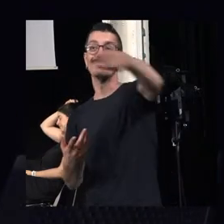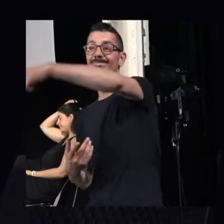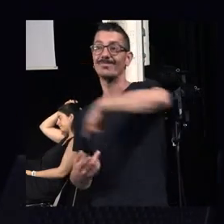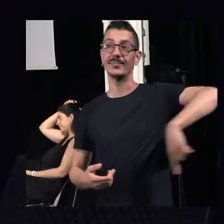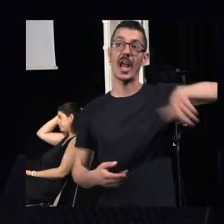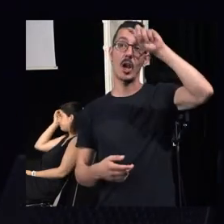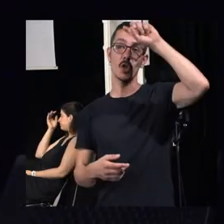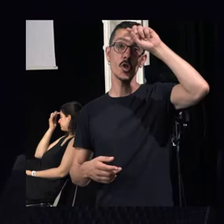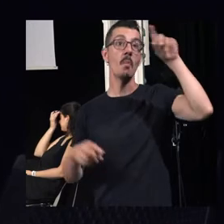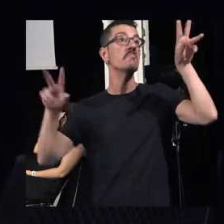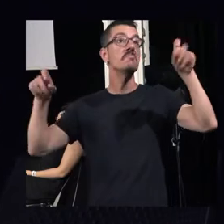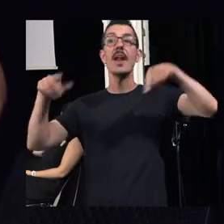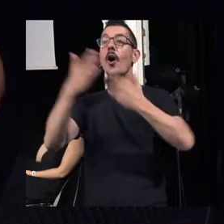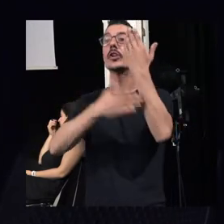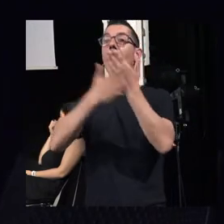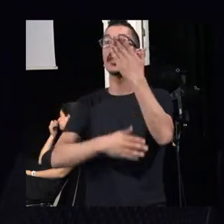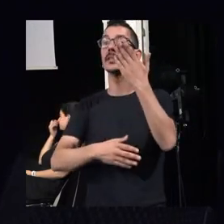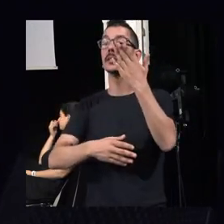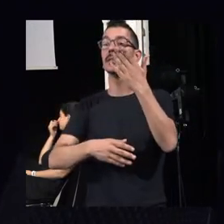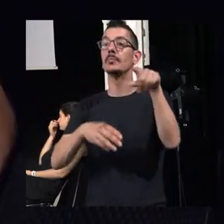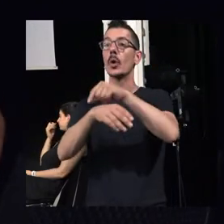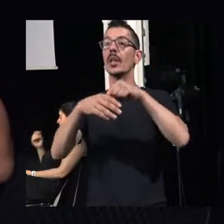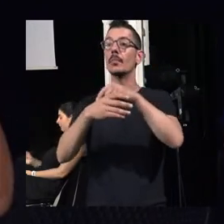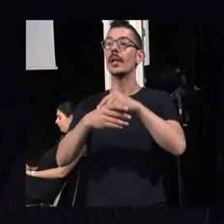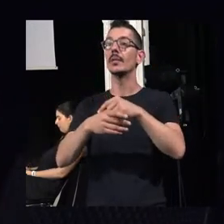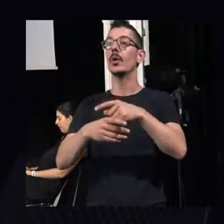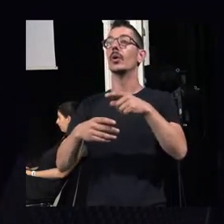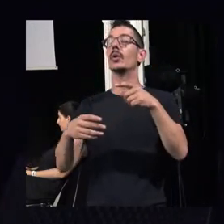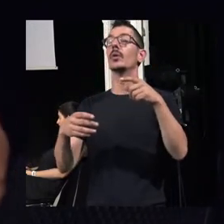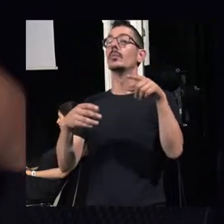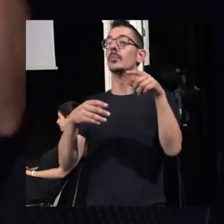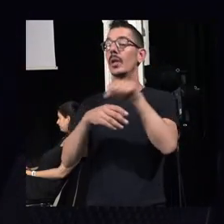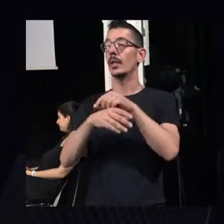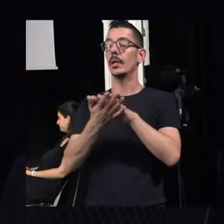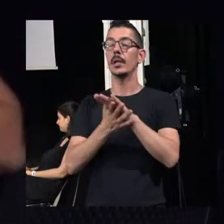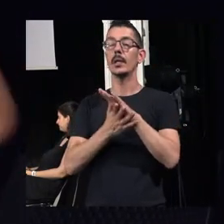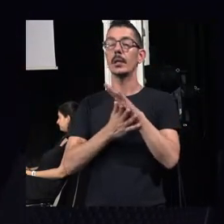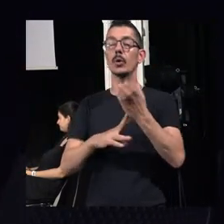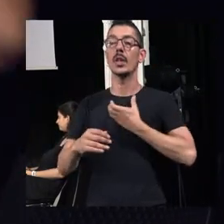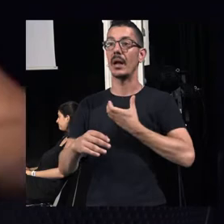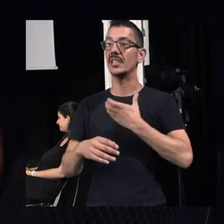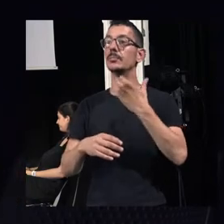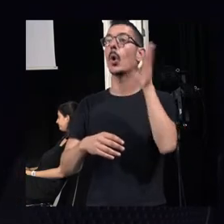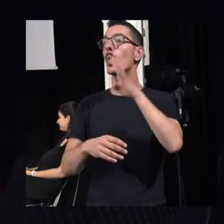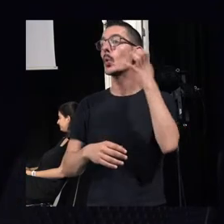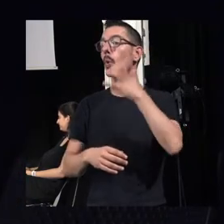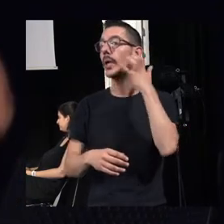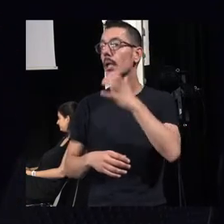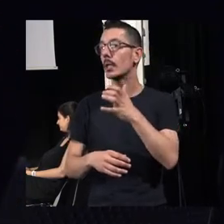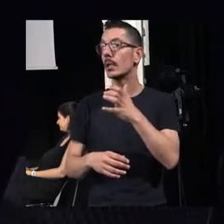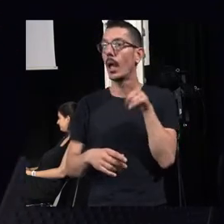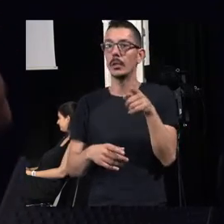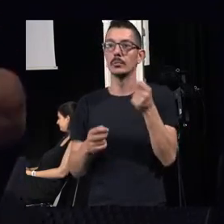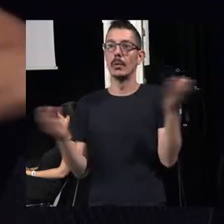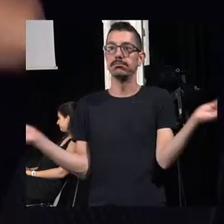nombre del evento, municipalismo queer, es como oxímoron. Otras luchas, oxímoron. O sea, hay como varias cosas